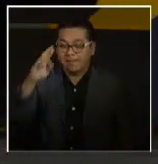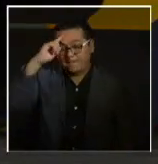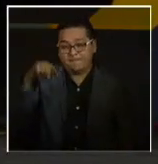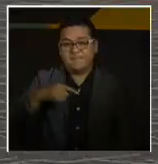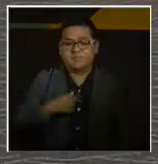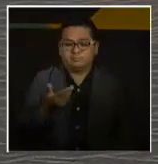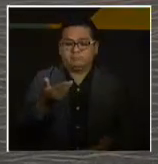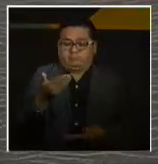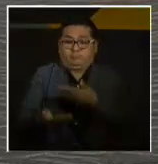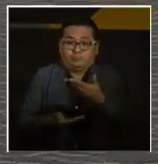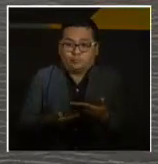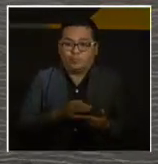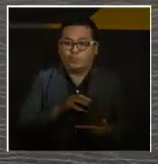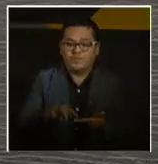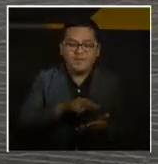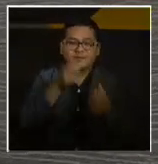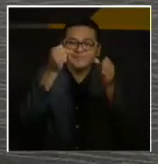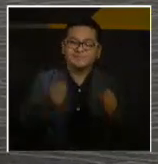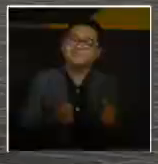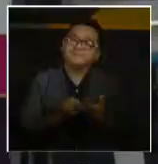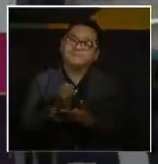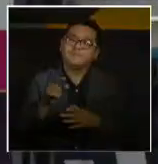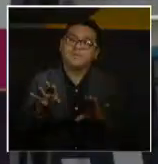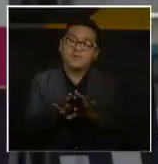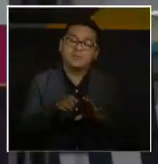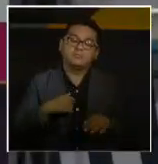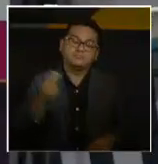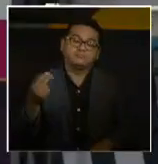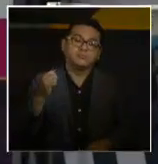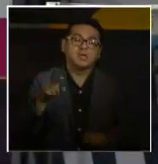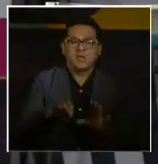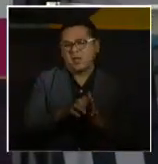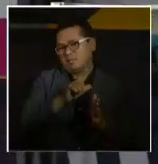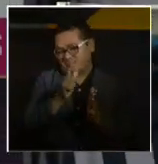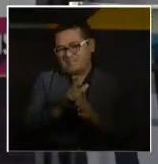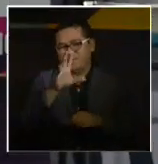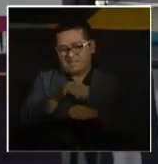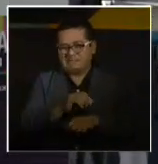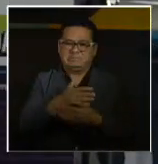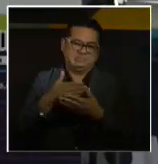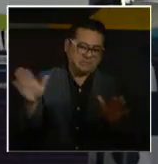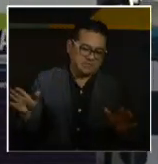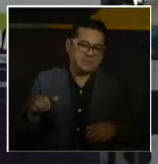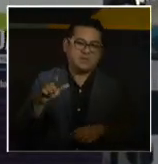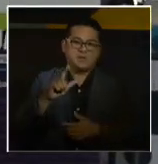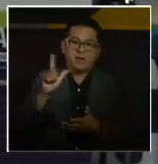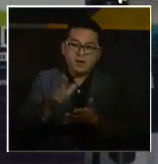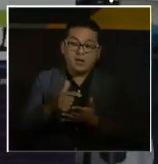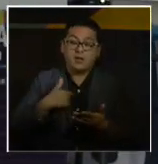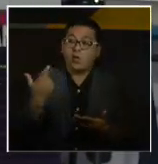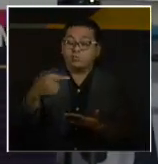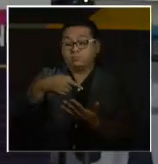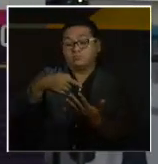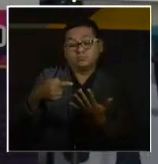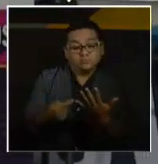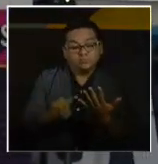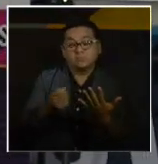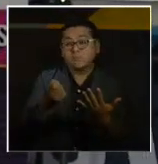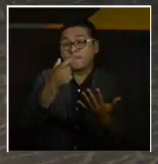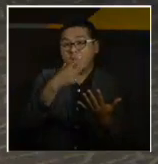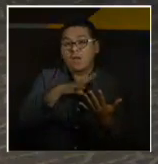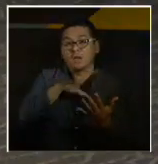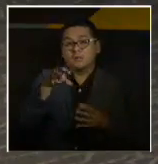para que una vez que garanticemos con las licitaciones abiertas correspondientes que contaremos con las